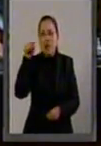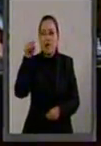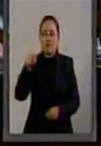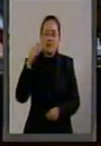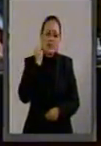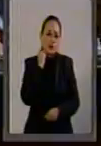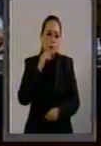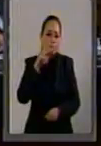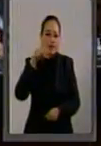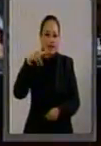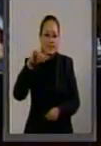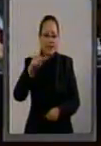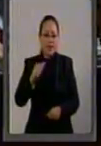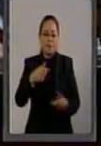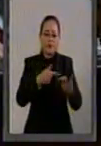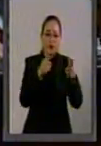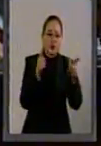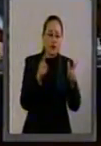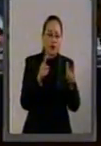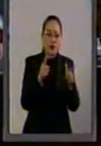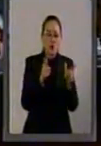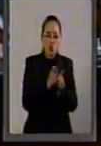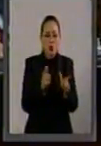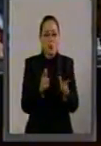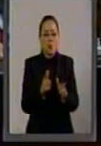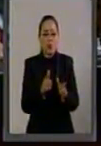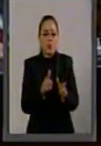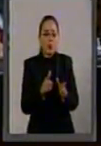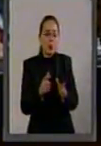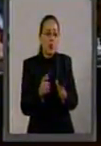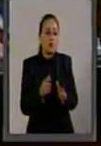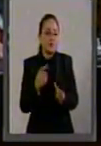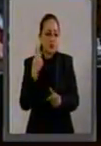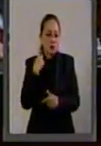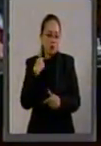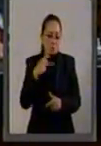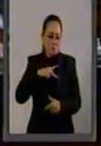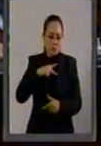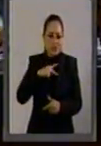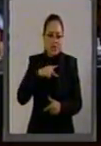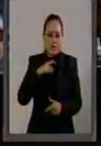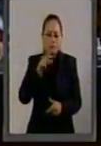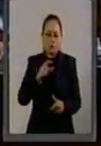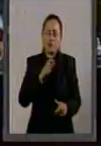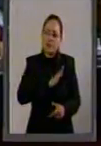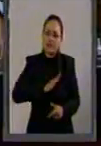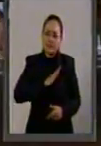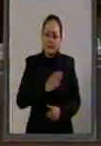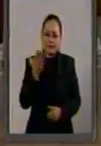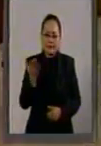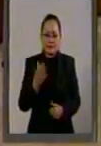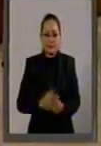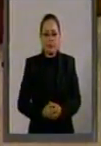a nombre de los senadores del sector obrero y mío propio. Felicidades, señor Penchina.